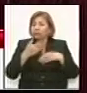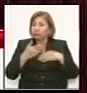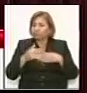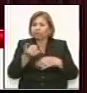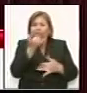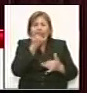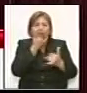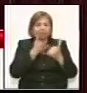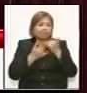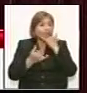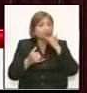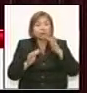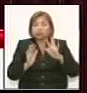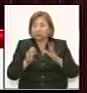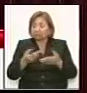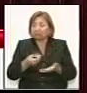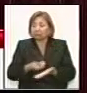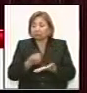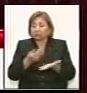defectos,